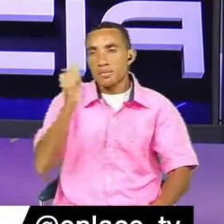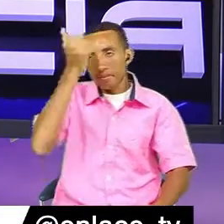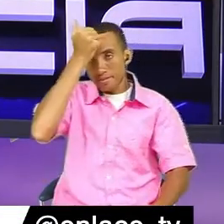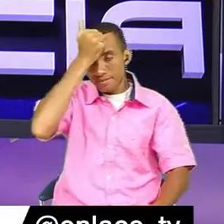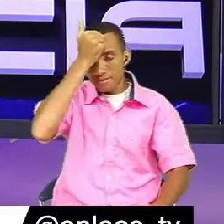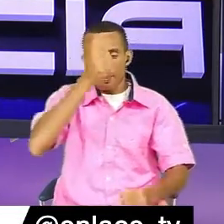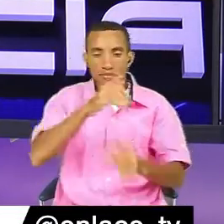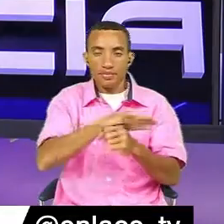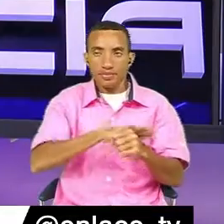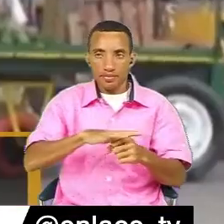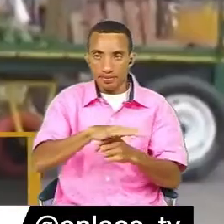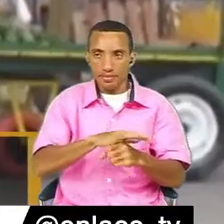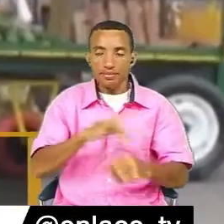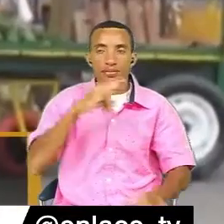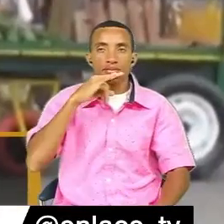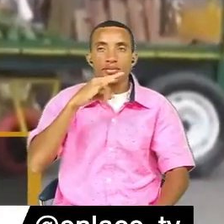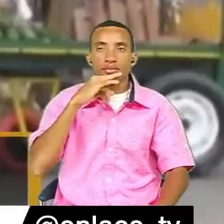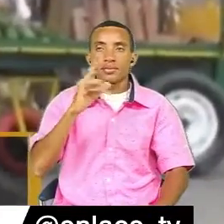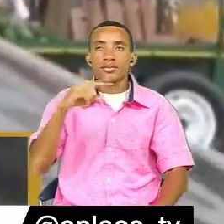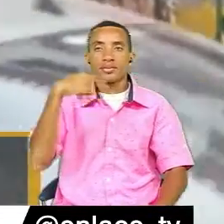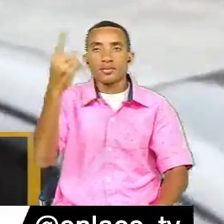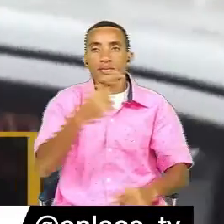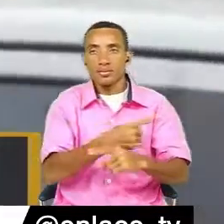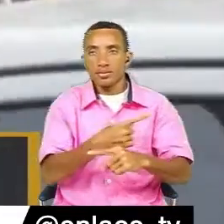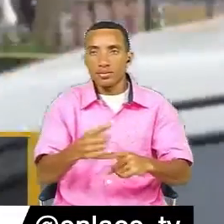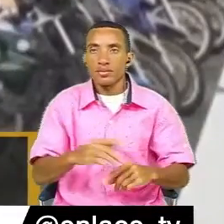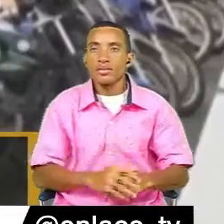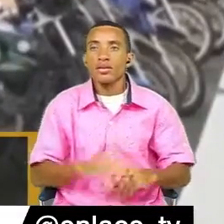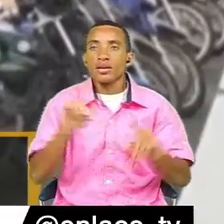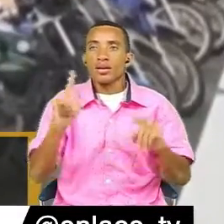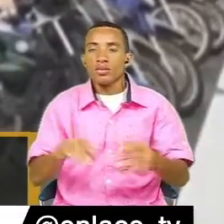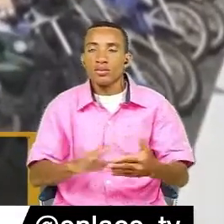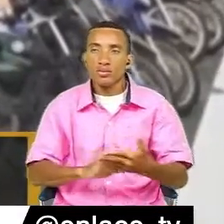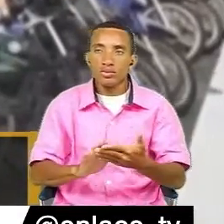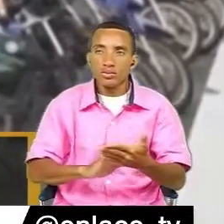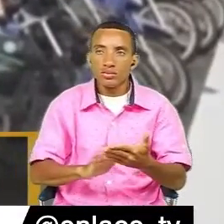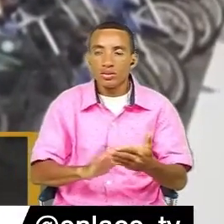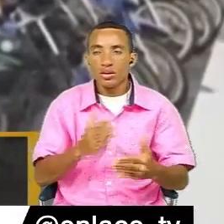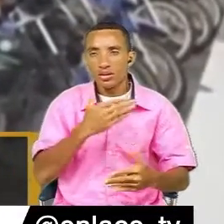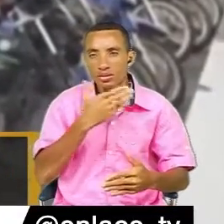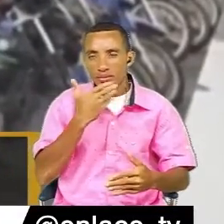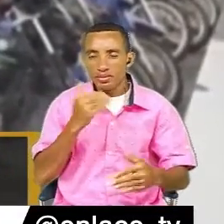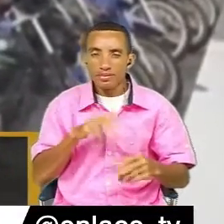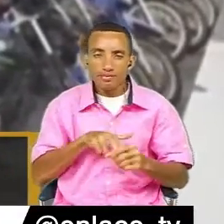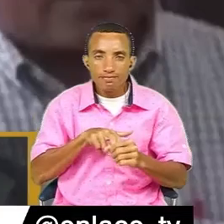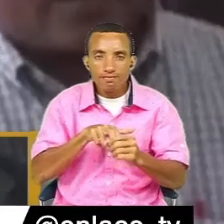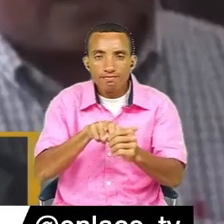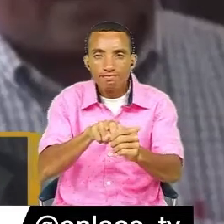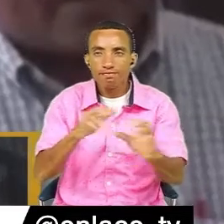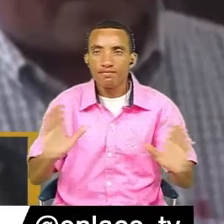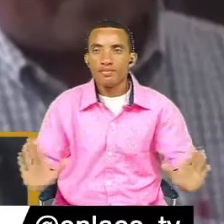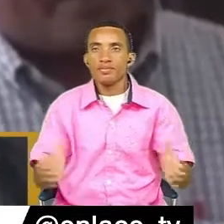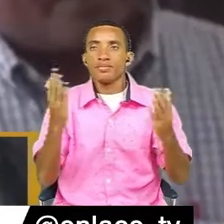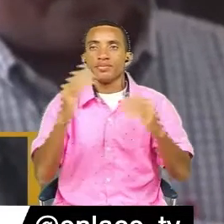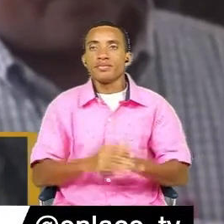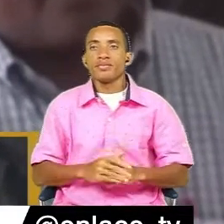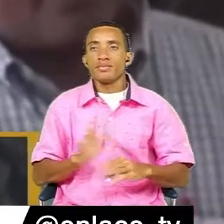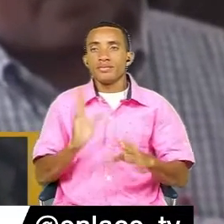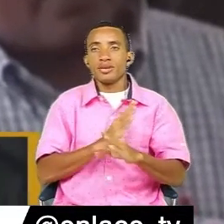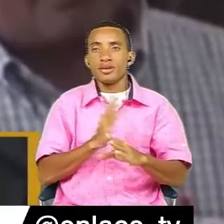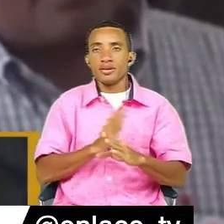semana. Razones hay suficientes para recuperar el espacio público y así mejorar la movilidad en la ciudad. Pues problemas sí